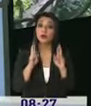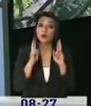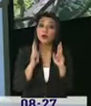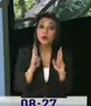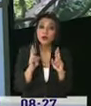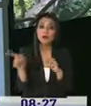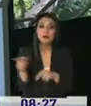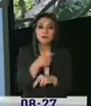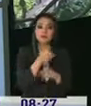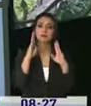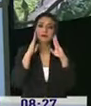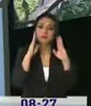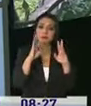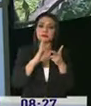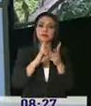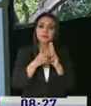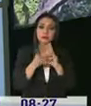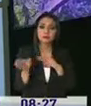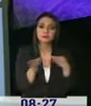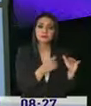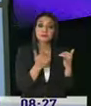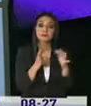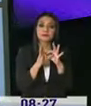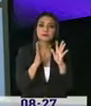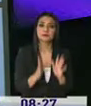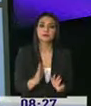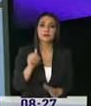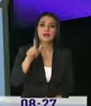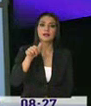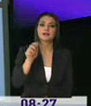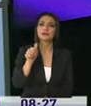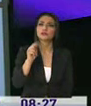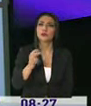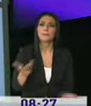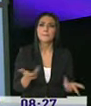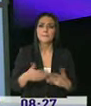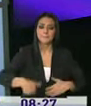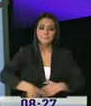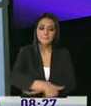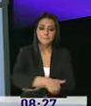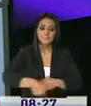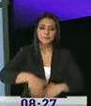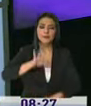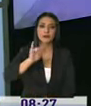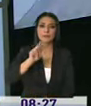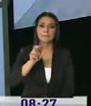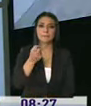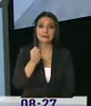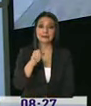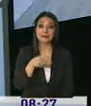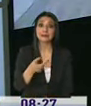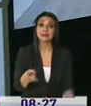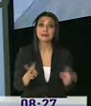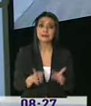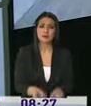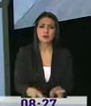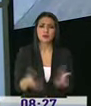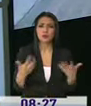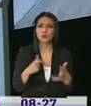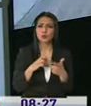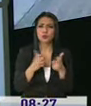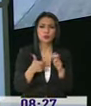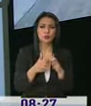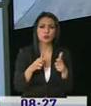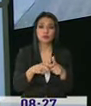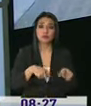vayan y les atiendan a los vecinos. Vamos con Alison Corral, está en la Tomás de Berlanga, ahí también ha habido cuantos líos, sobre